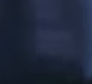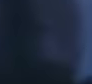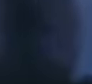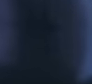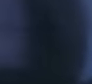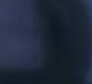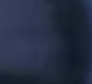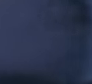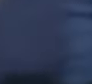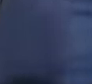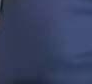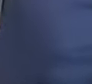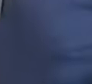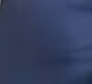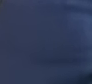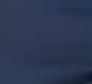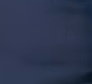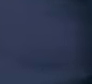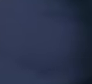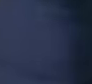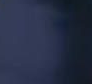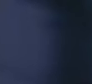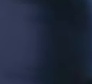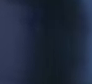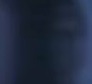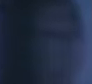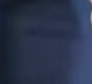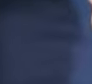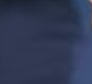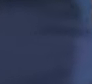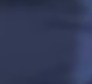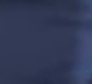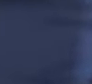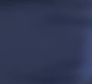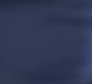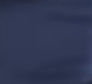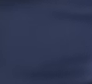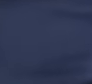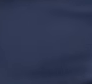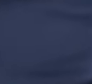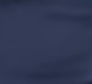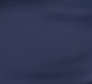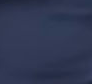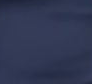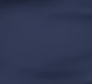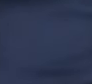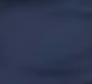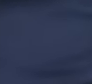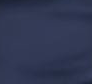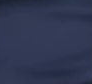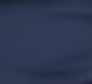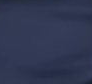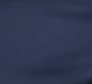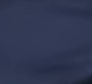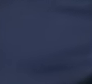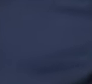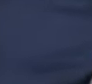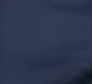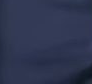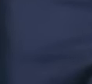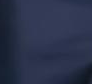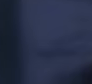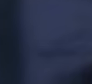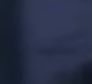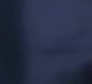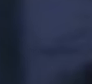recuperar y sentirse de alguna manera fortalecido en lo que concierne a la defensa de su territorio.